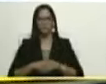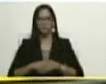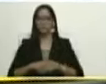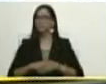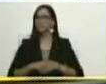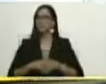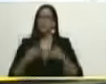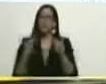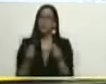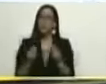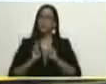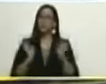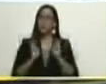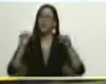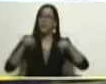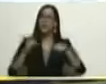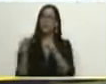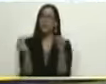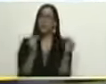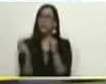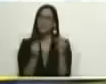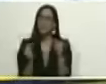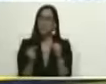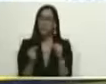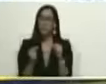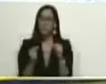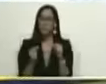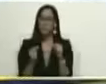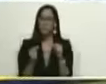Son muchos temas que aquí se han conversado.